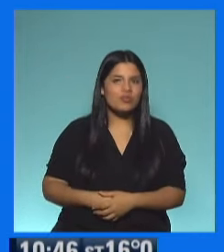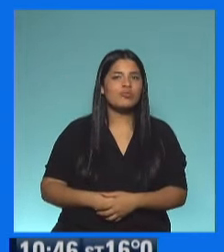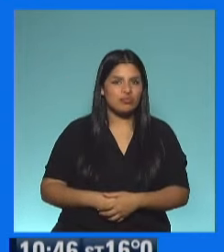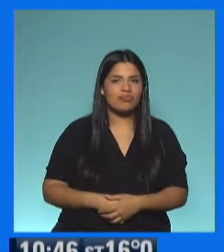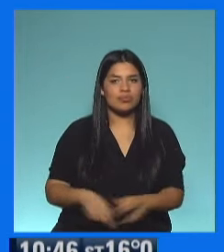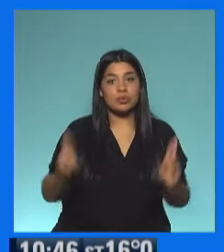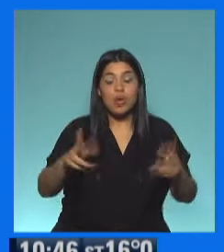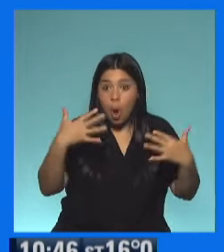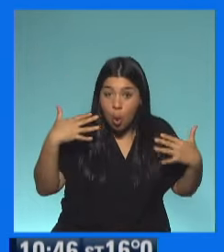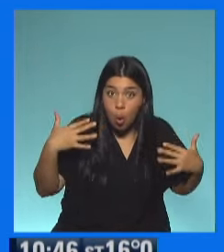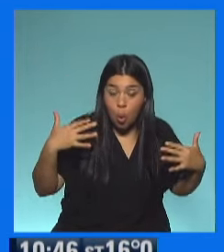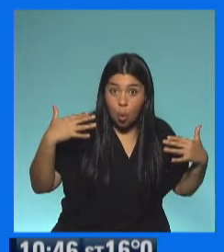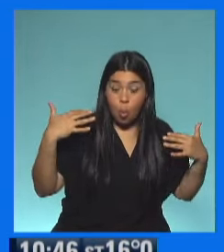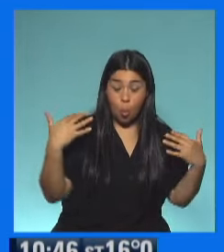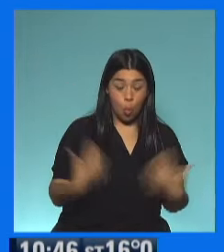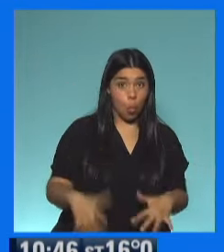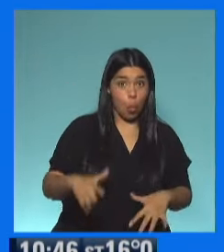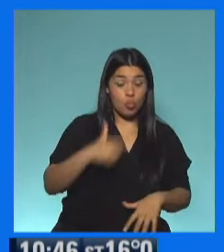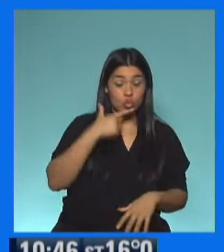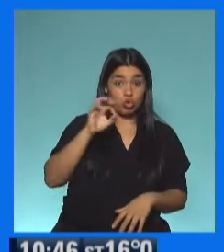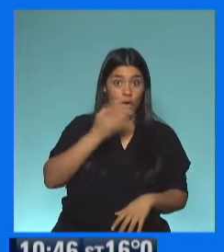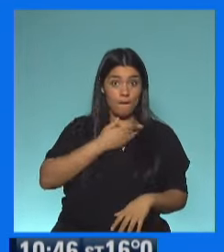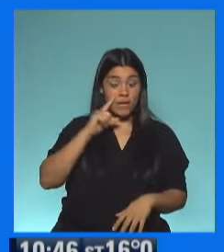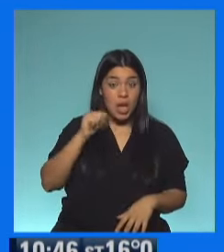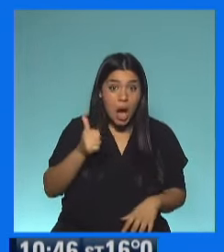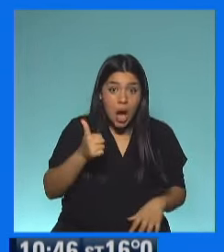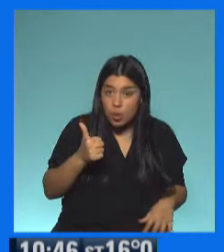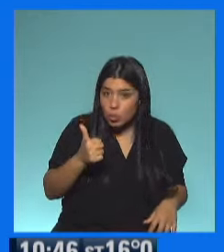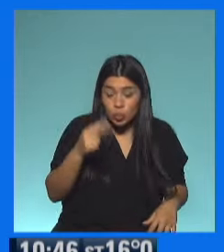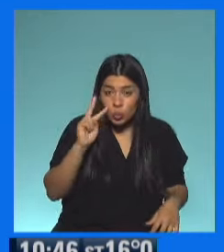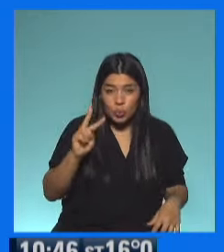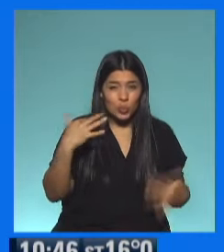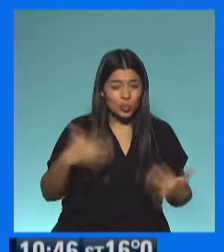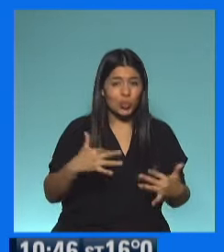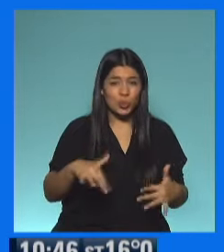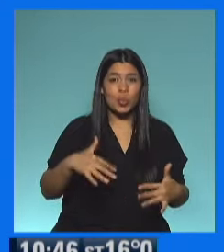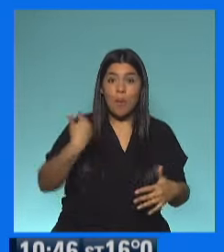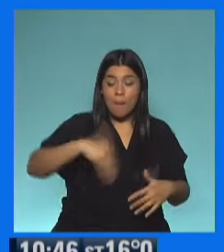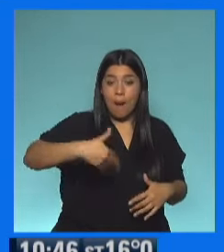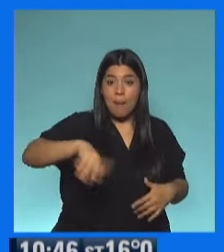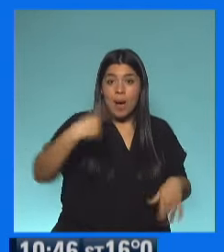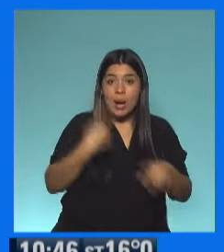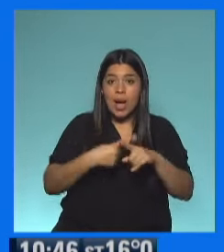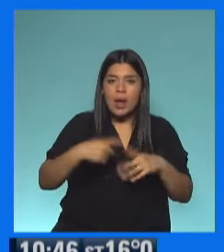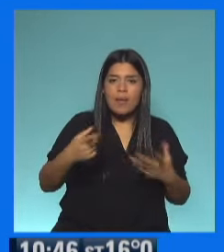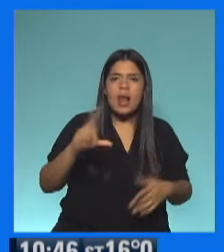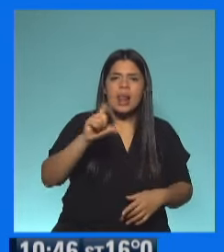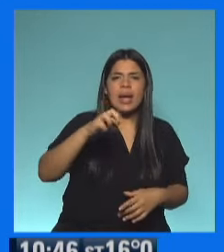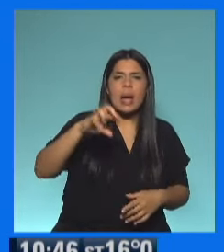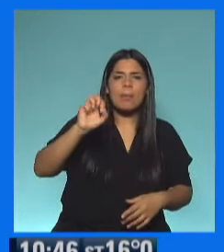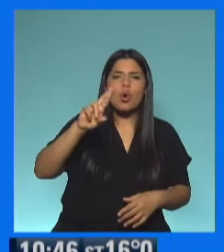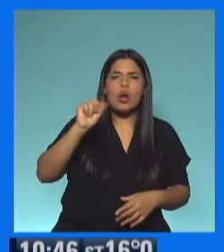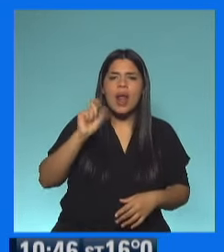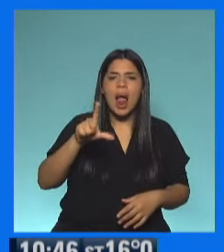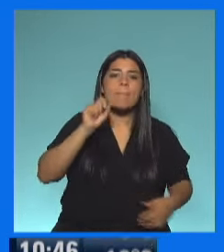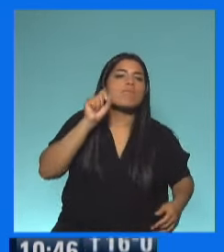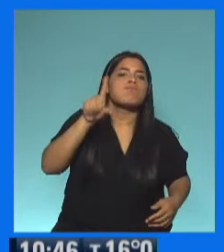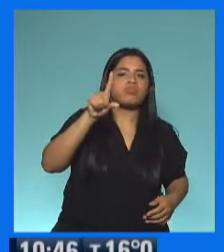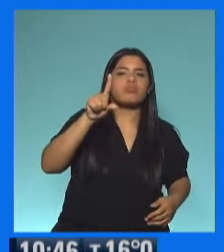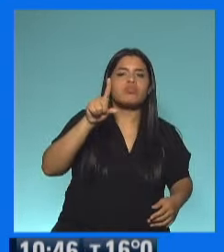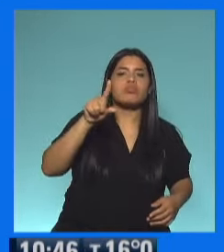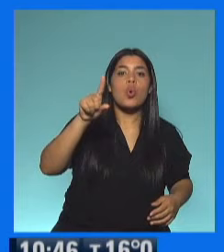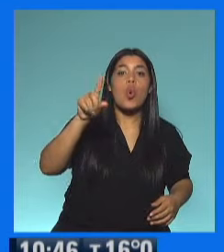suerte, los chicos. ¡Oh, me encantó! Miren, Sofía. Wow. Esperando el carnaval para bailar caporal. Ese es un atuendo del carnaval del norte.